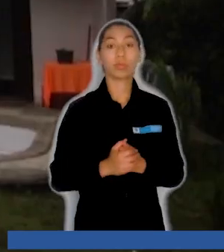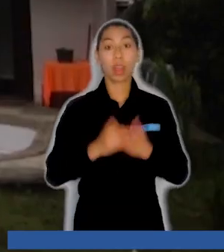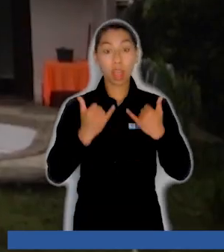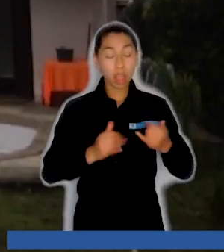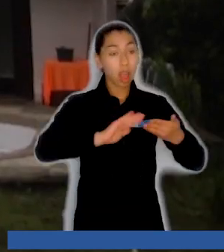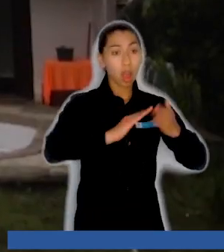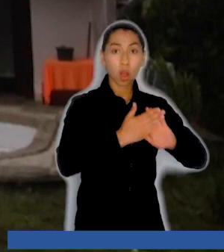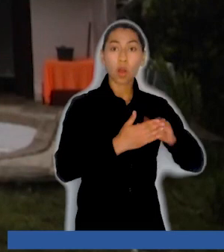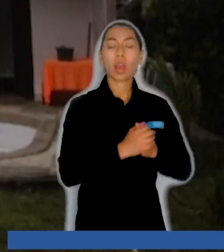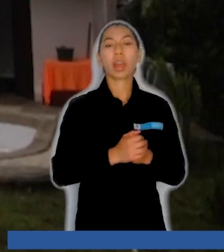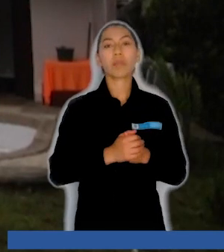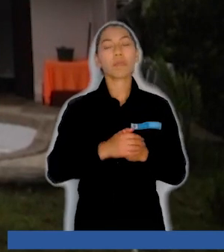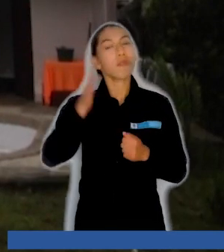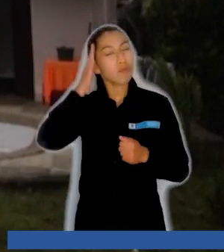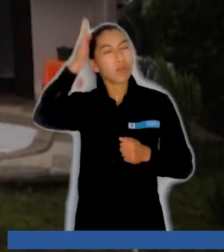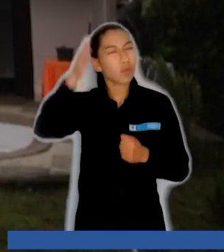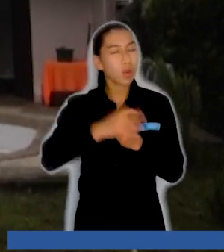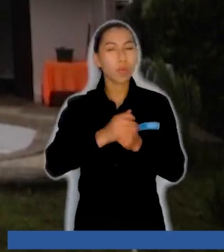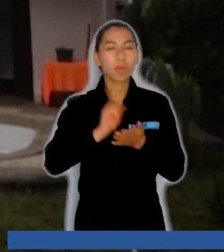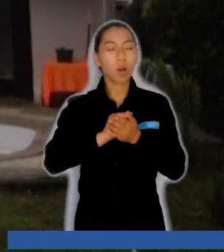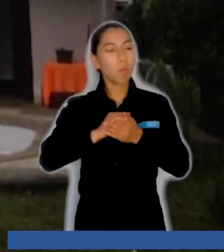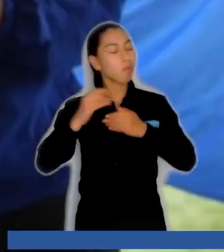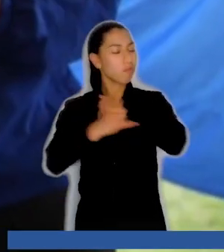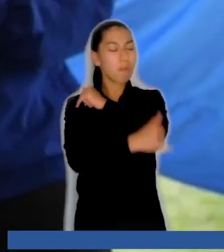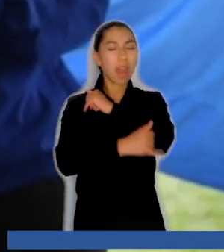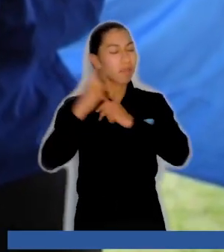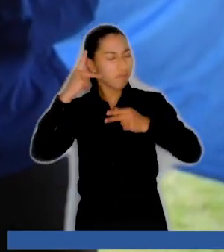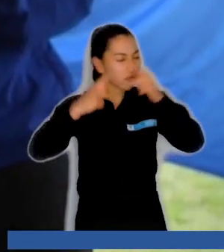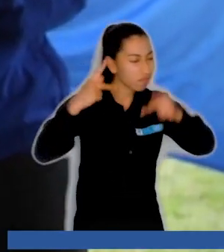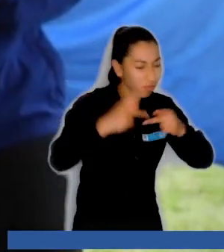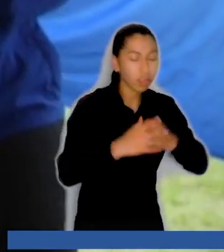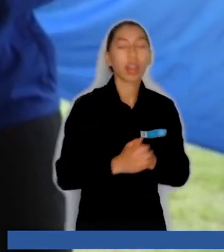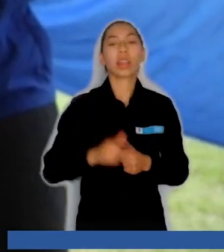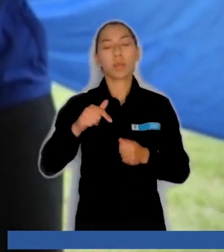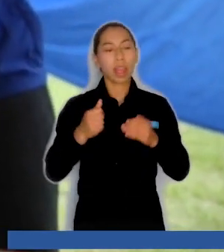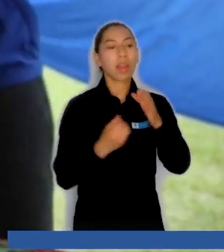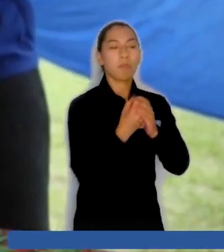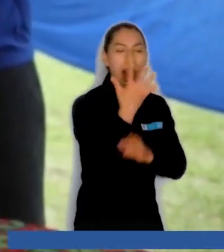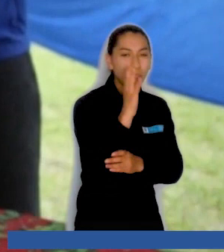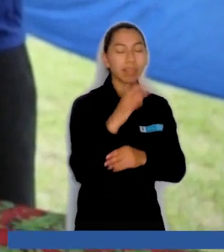trabaja para consolidarse como destino ecoturístico y productor de plantas aromáticas y condimentarias.